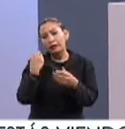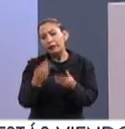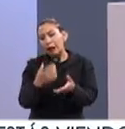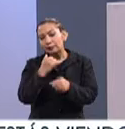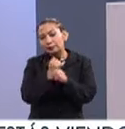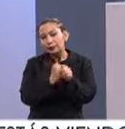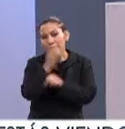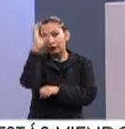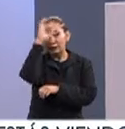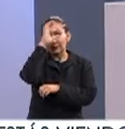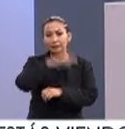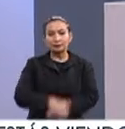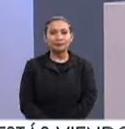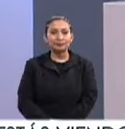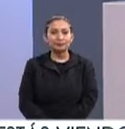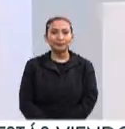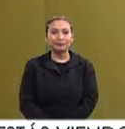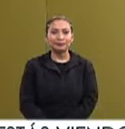a la investigación científica.